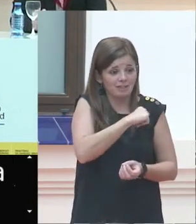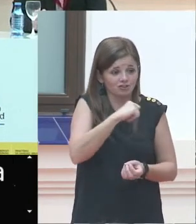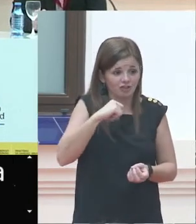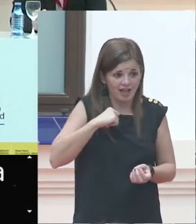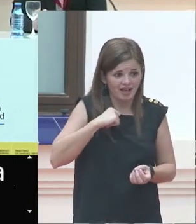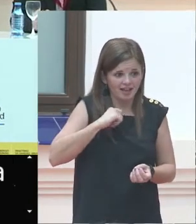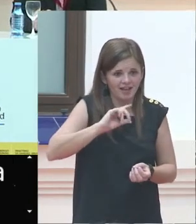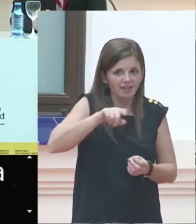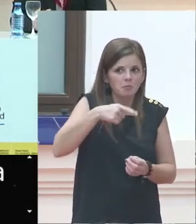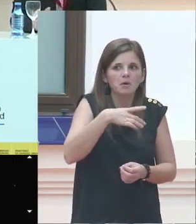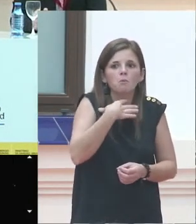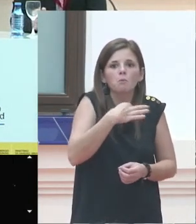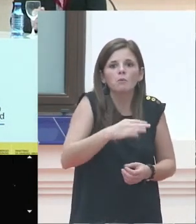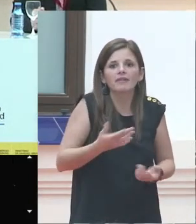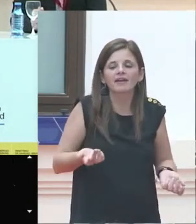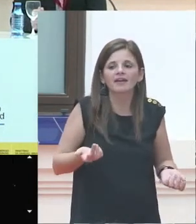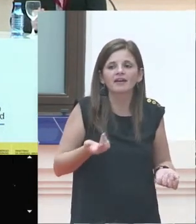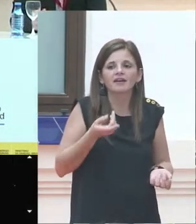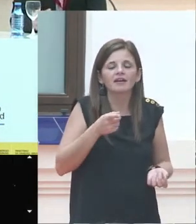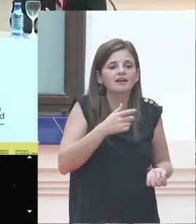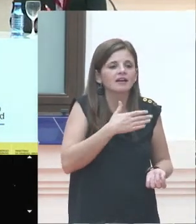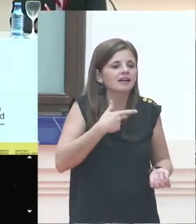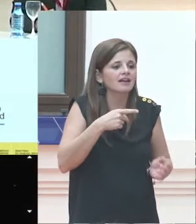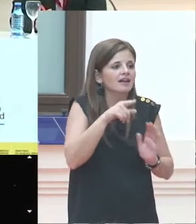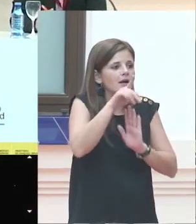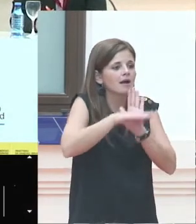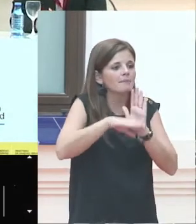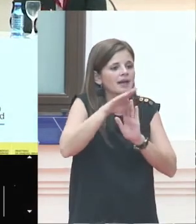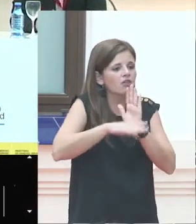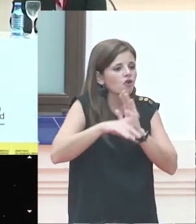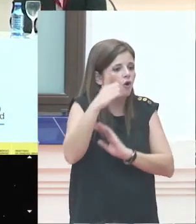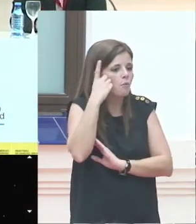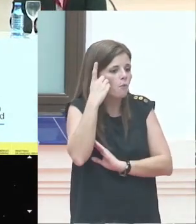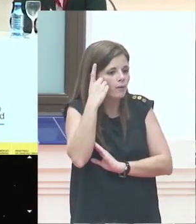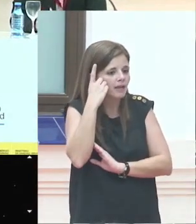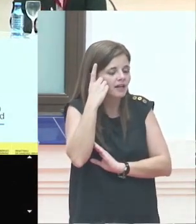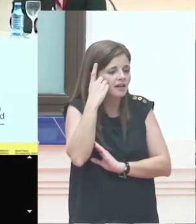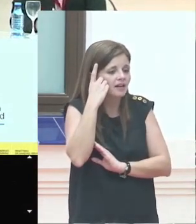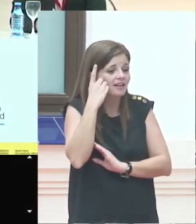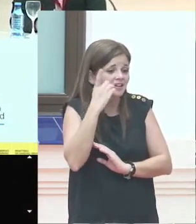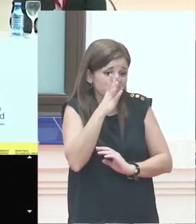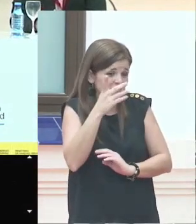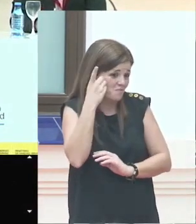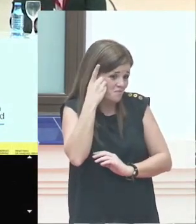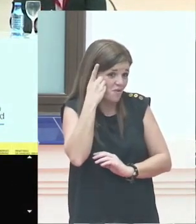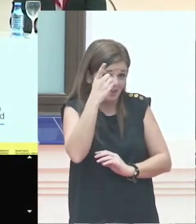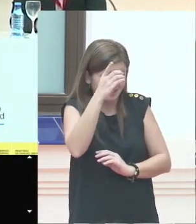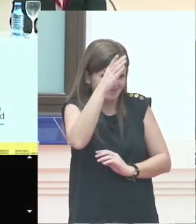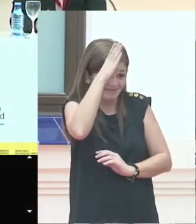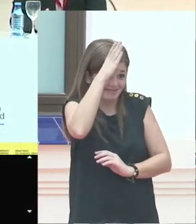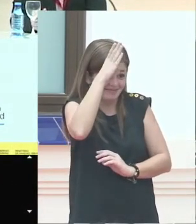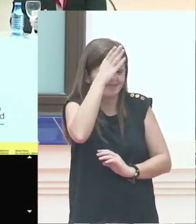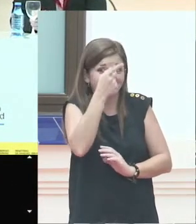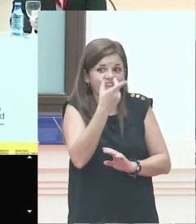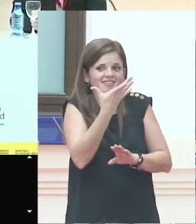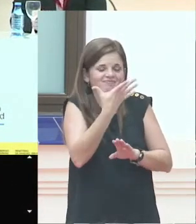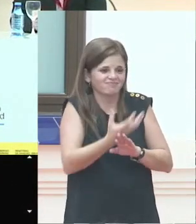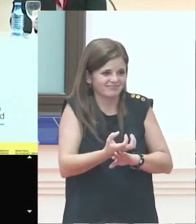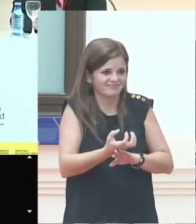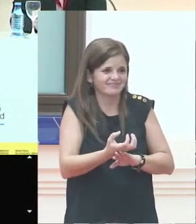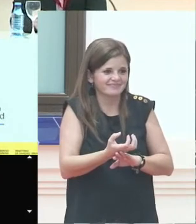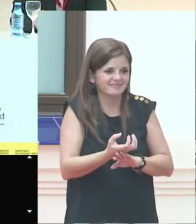antes, es decir, tú estás poniendo en manos de un tercero en una legislación que no es la tuya y la cual no conoces información personal,